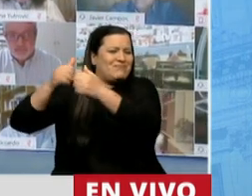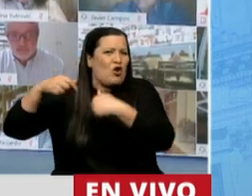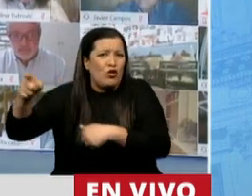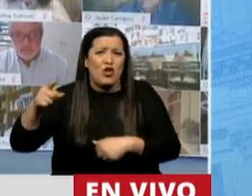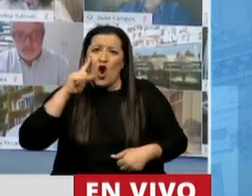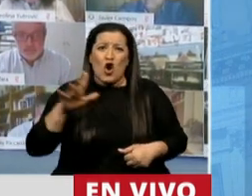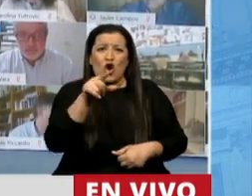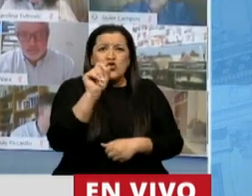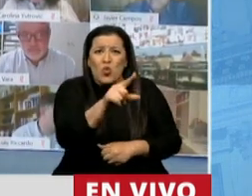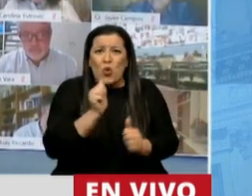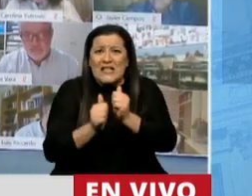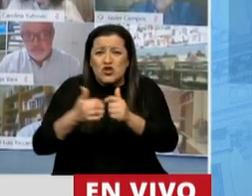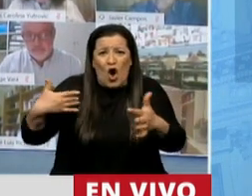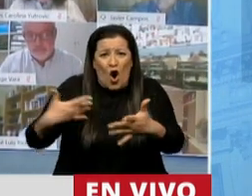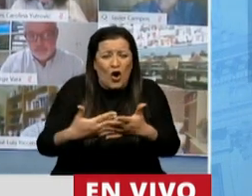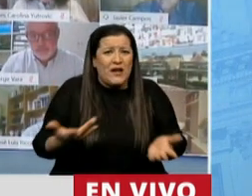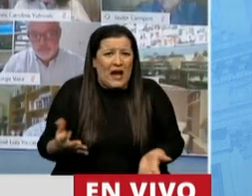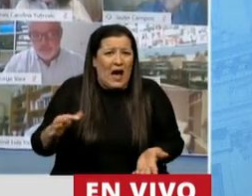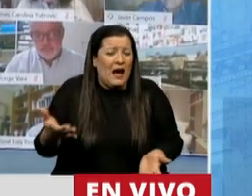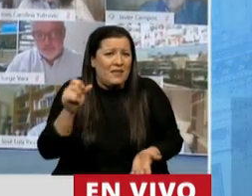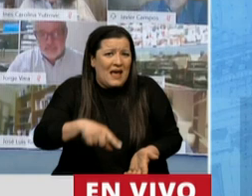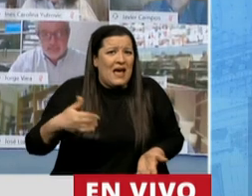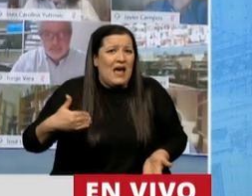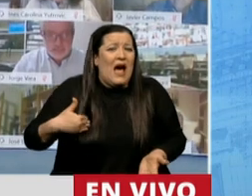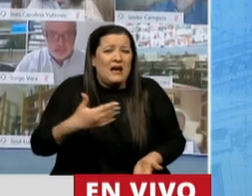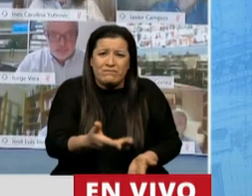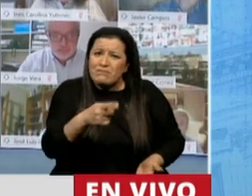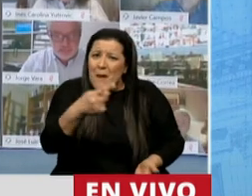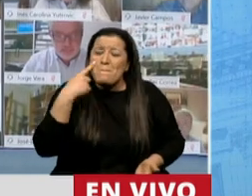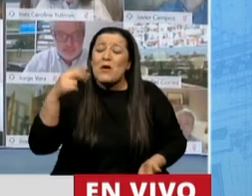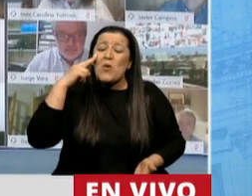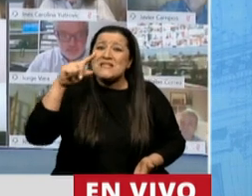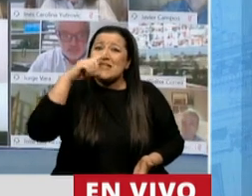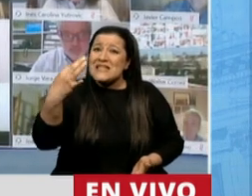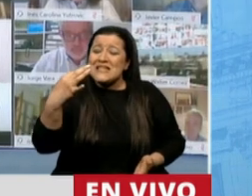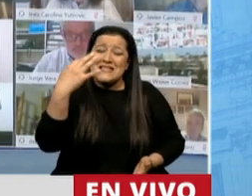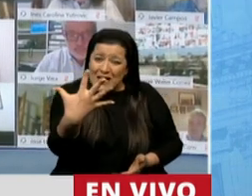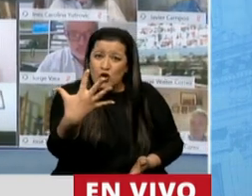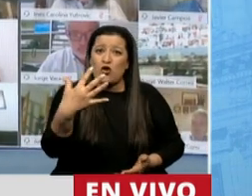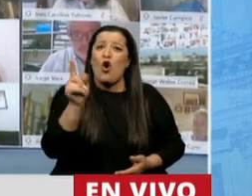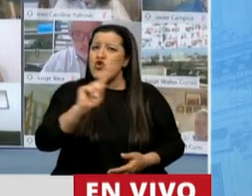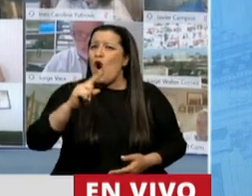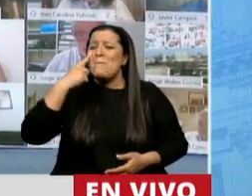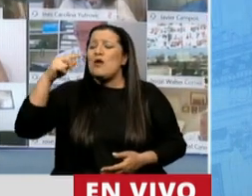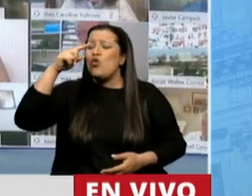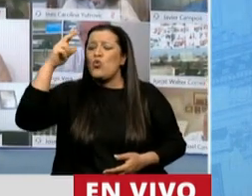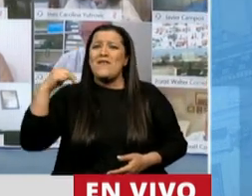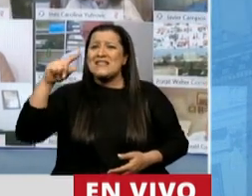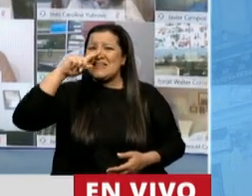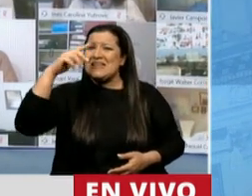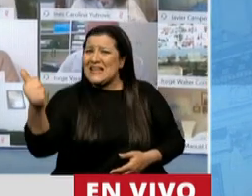ni su propia historia lean su propia historia 1975 no 1976